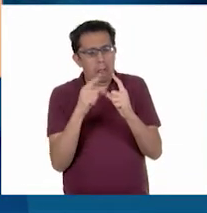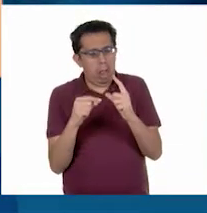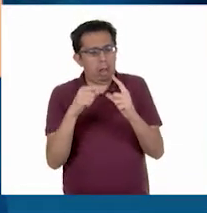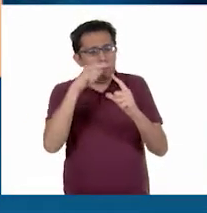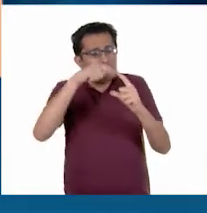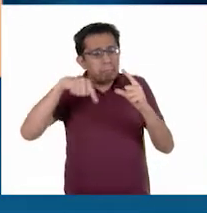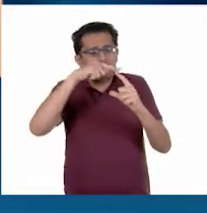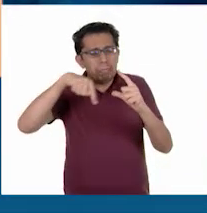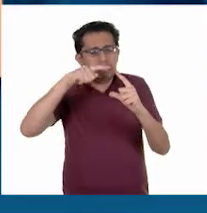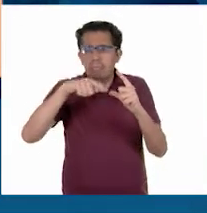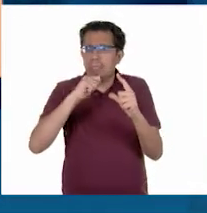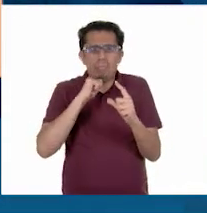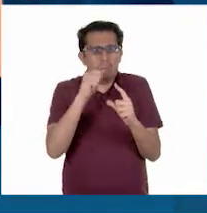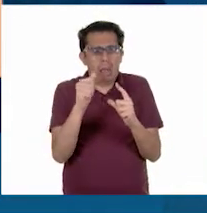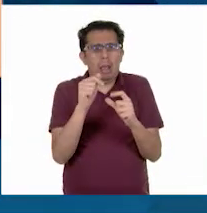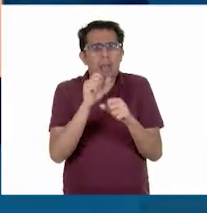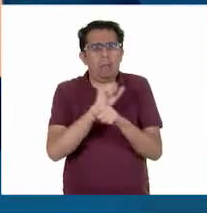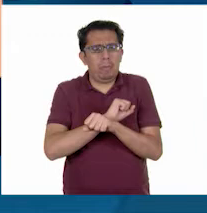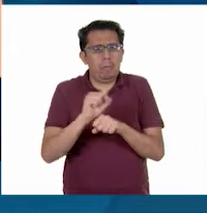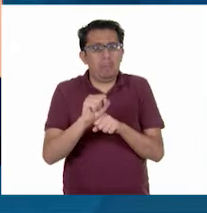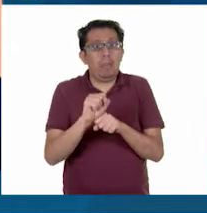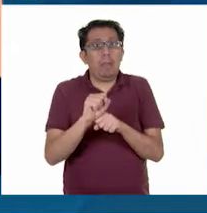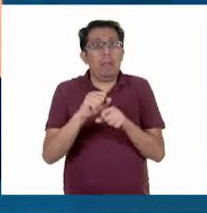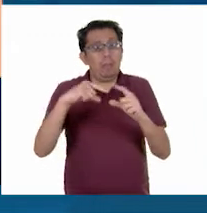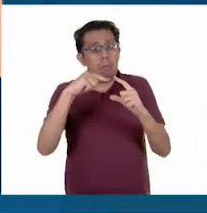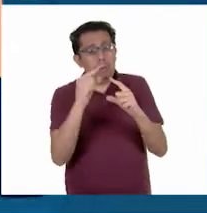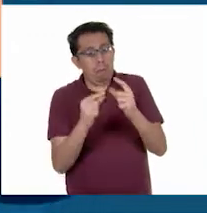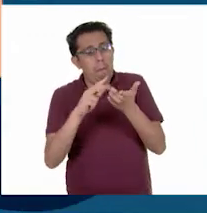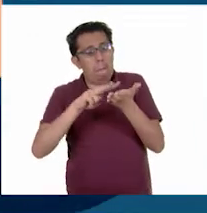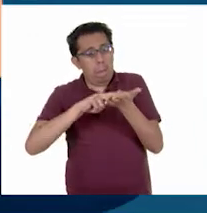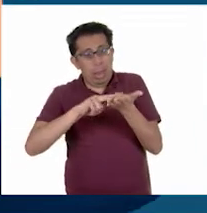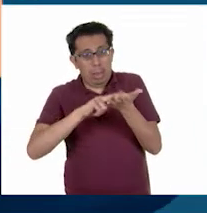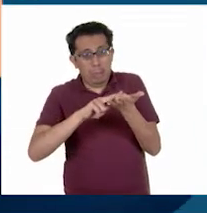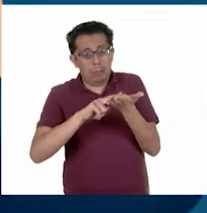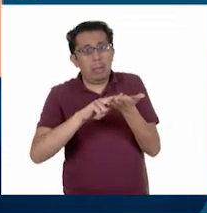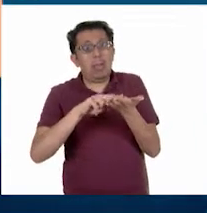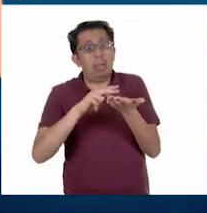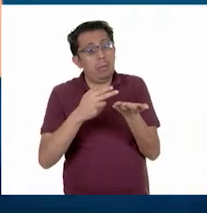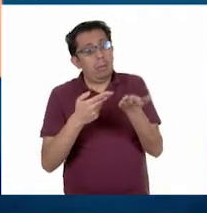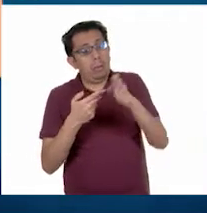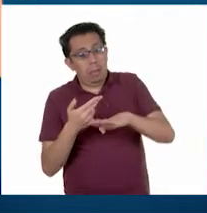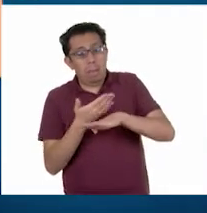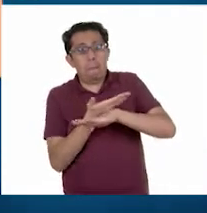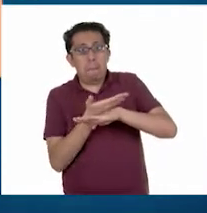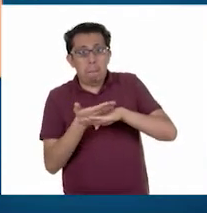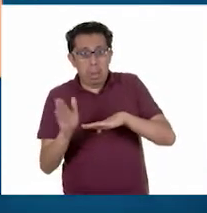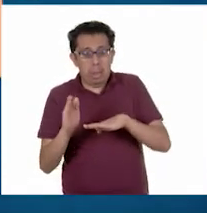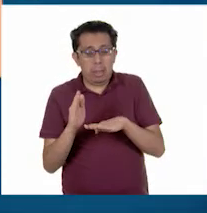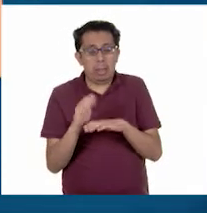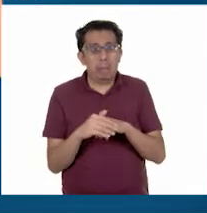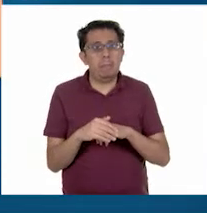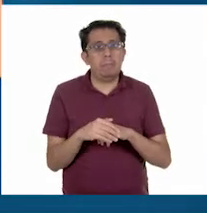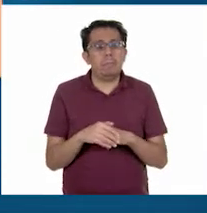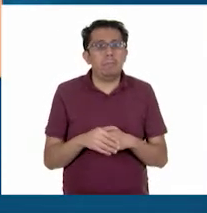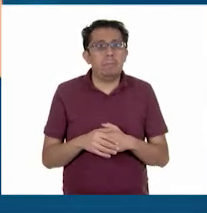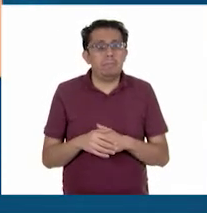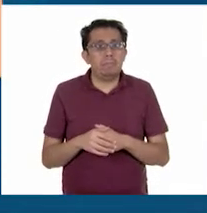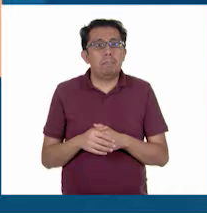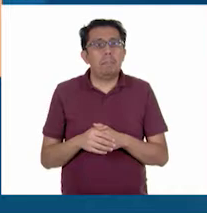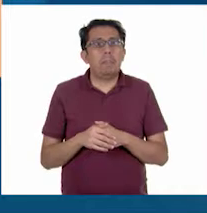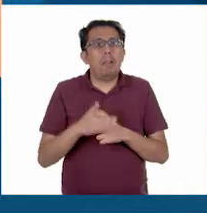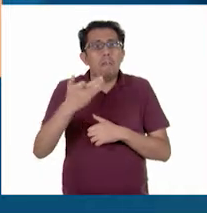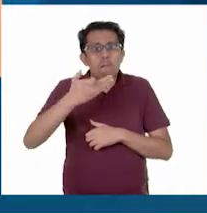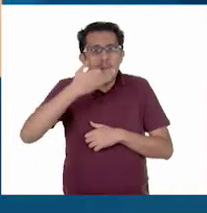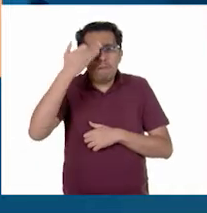aserrado. Verdes por el haz y blancas, y algo porosas por el envés.